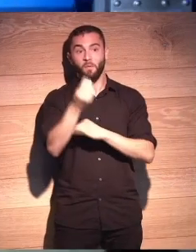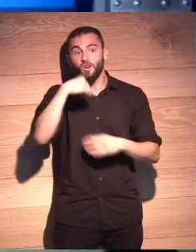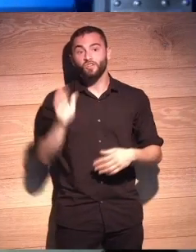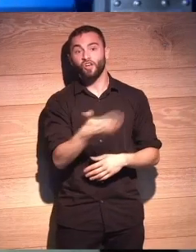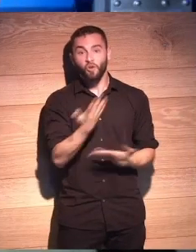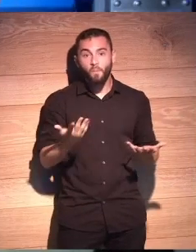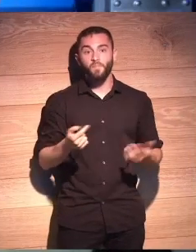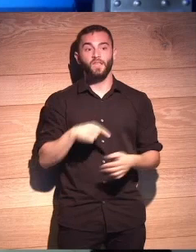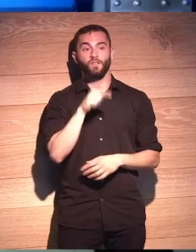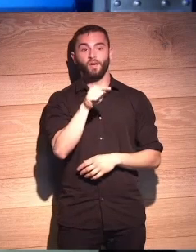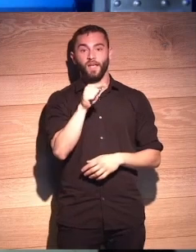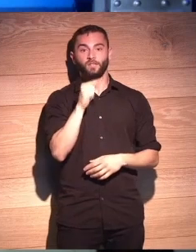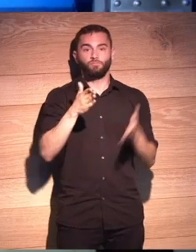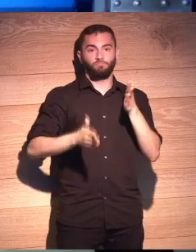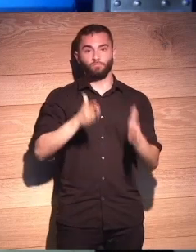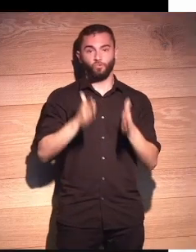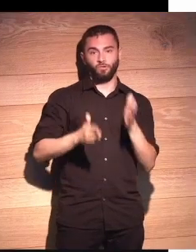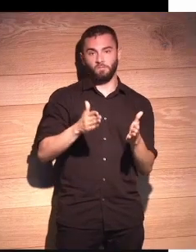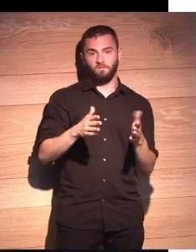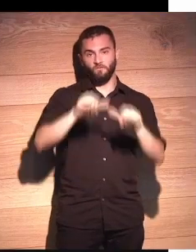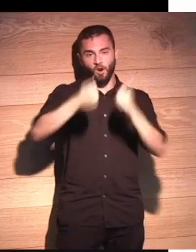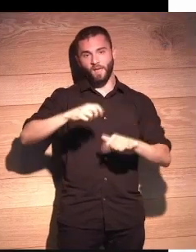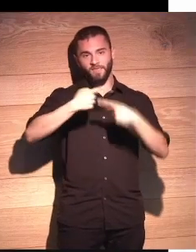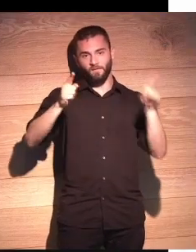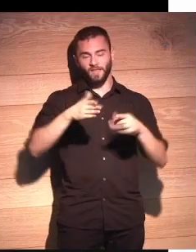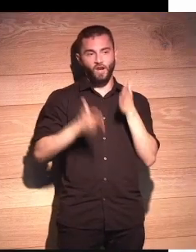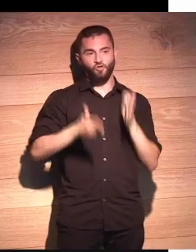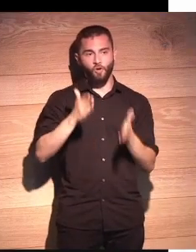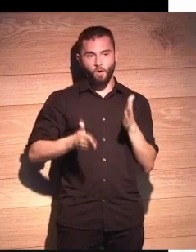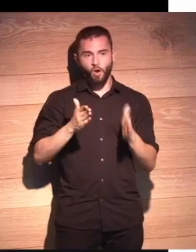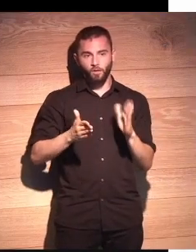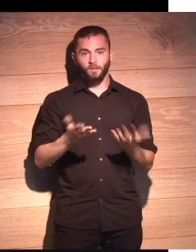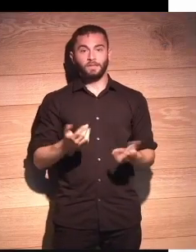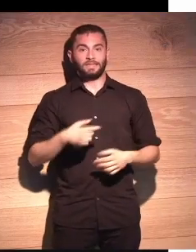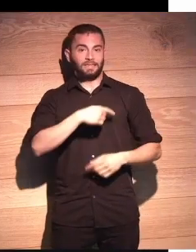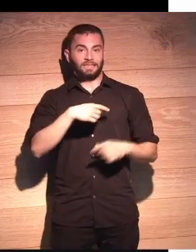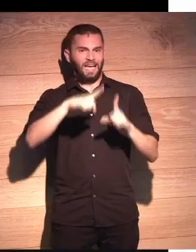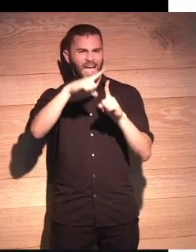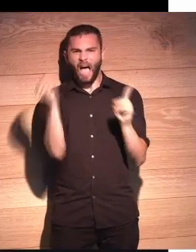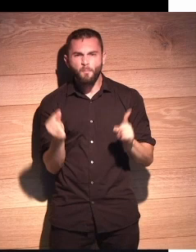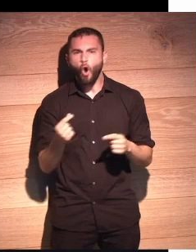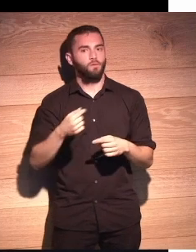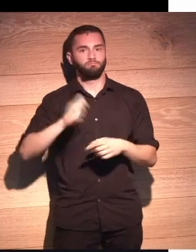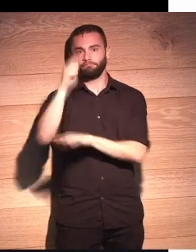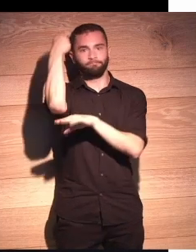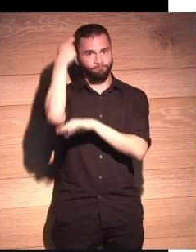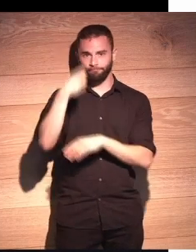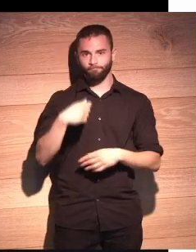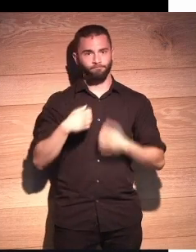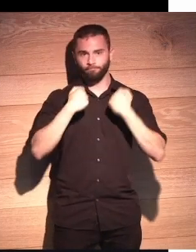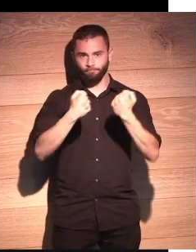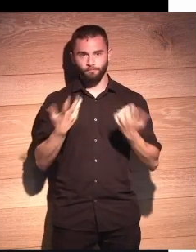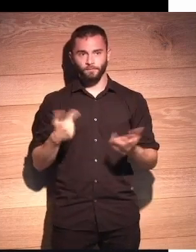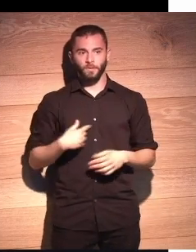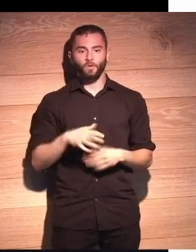es un holograma, que es otra forma de robot, otra cáscara. Y en Japón tiene un éxito bárbaro. Te habla, te manda WhatsApps a la